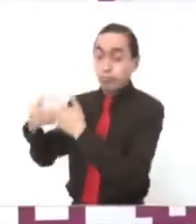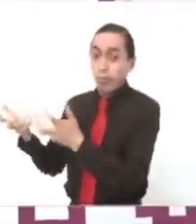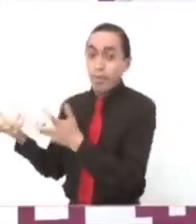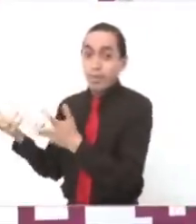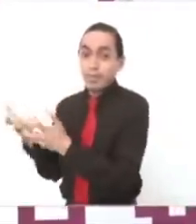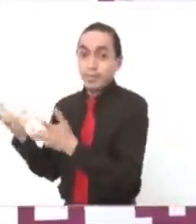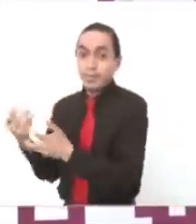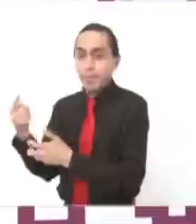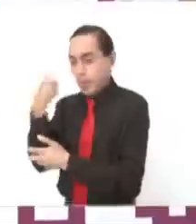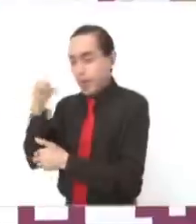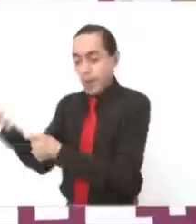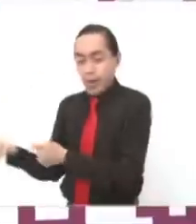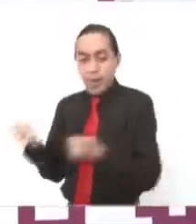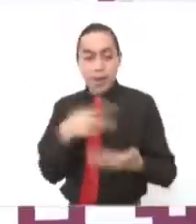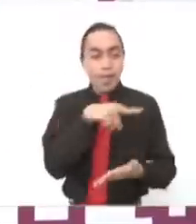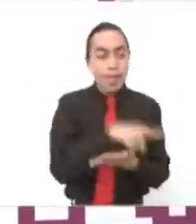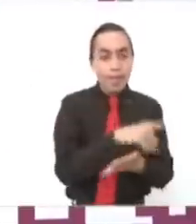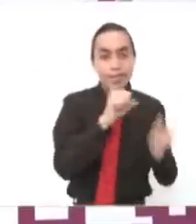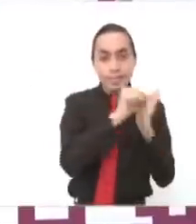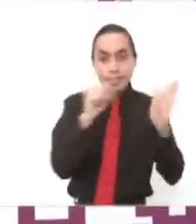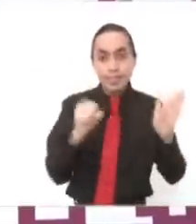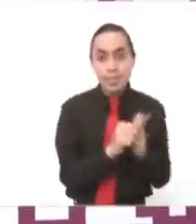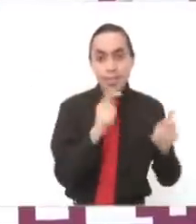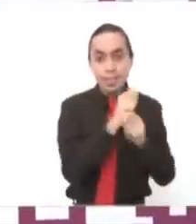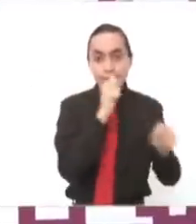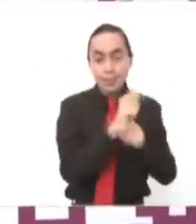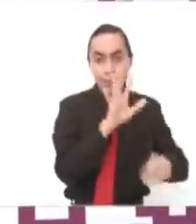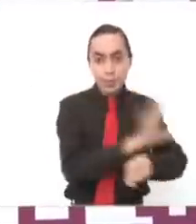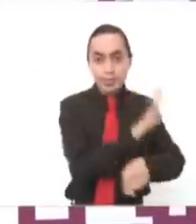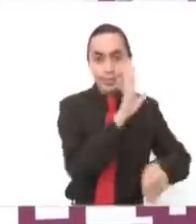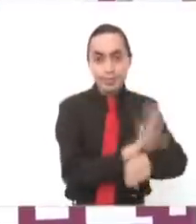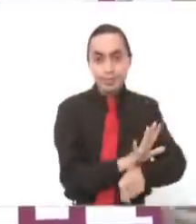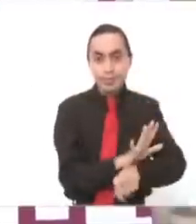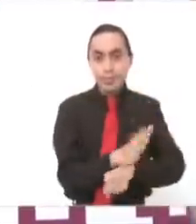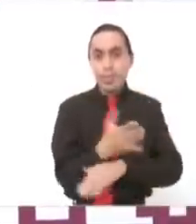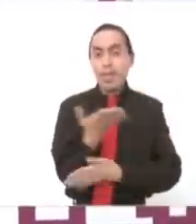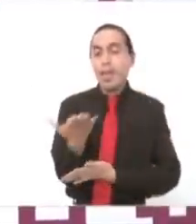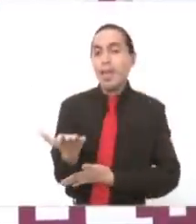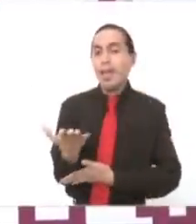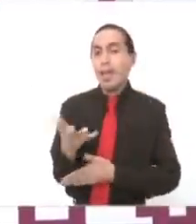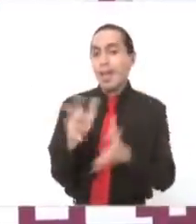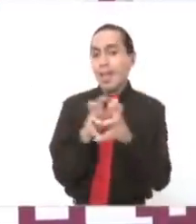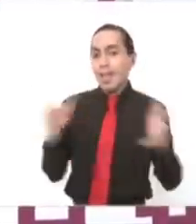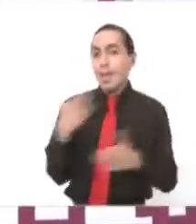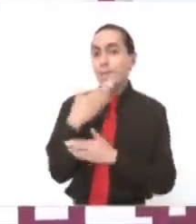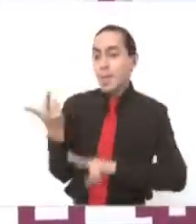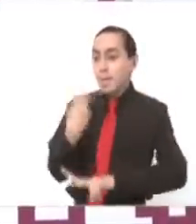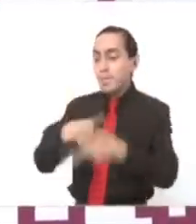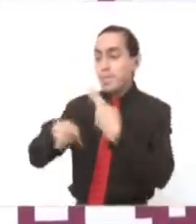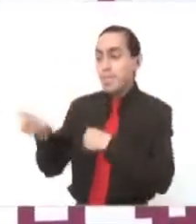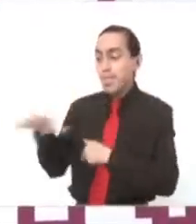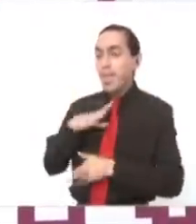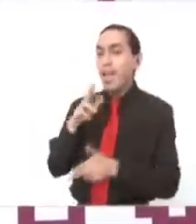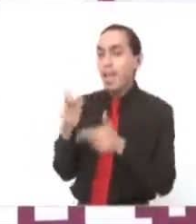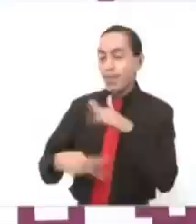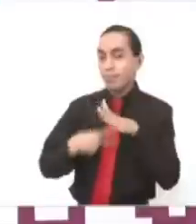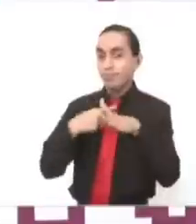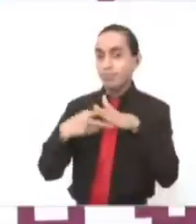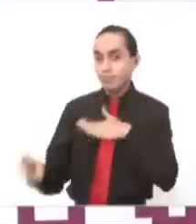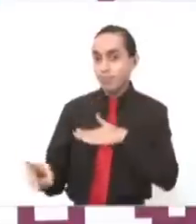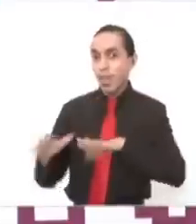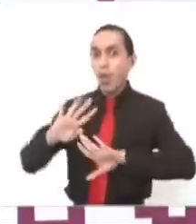sistema de transportes eléctricos. Le damos la gran bienvenida a este tren y damos